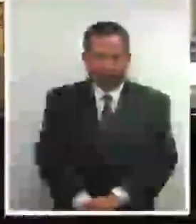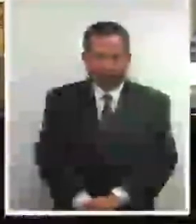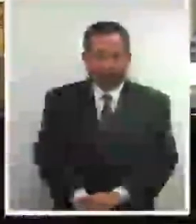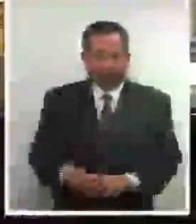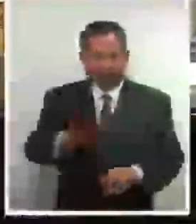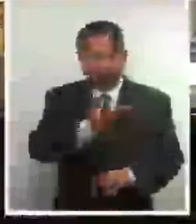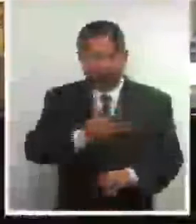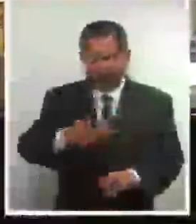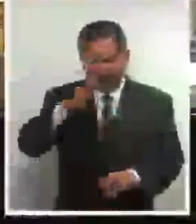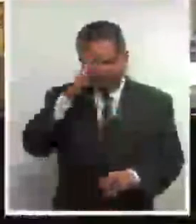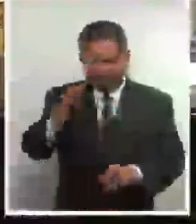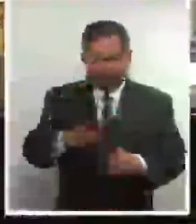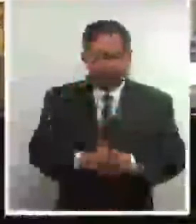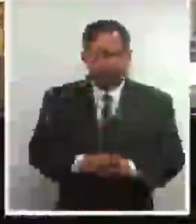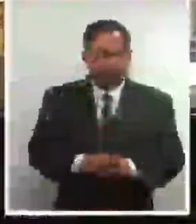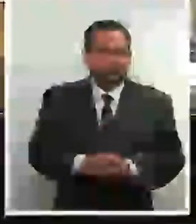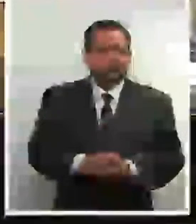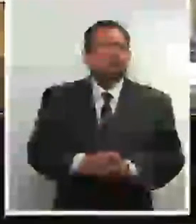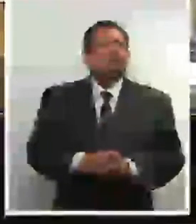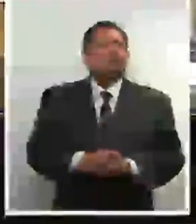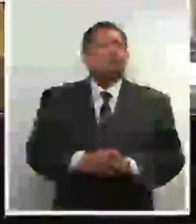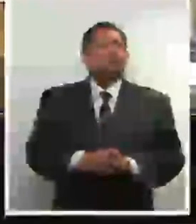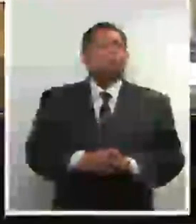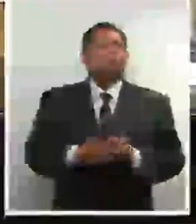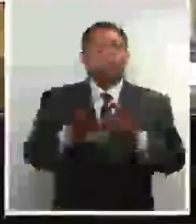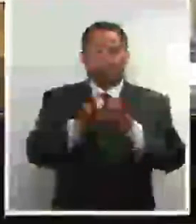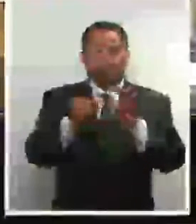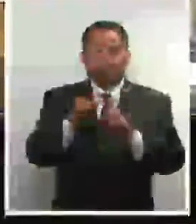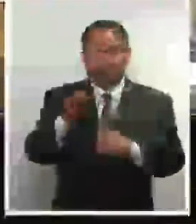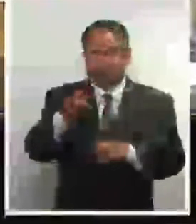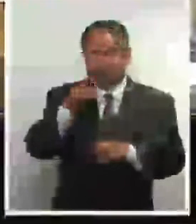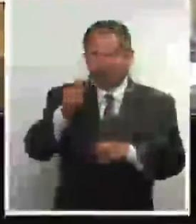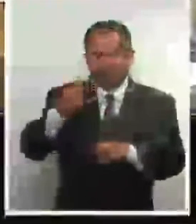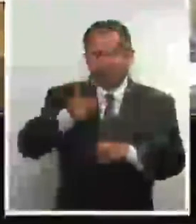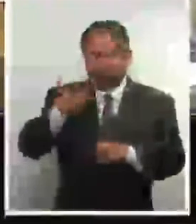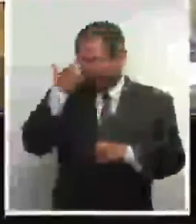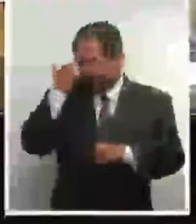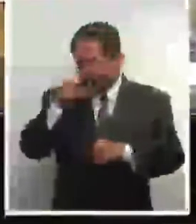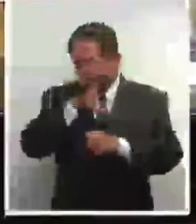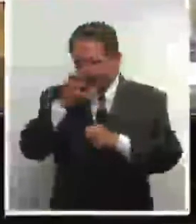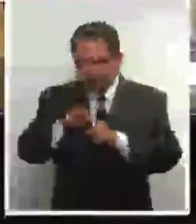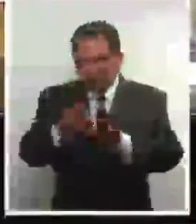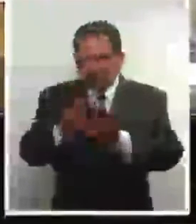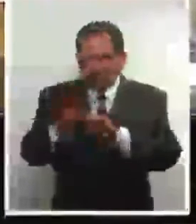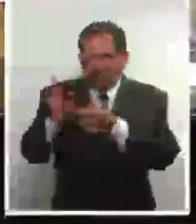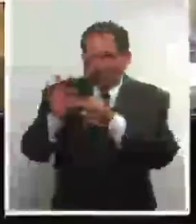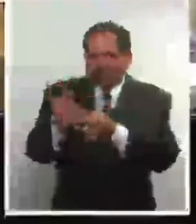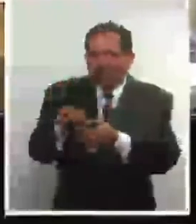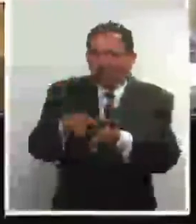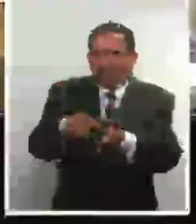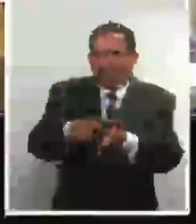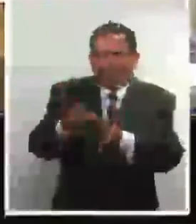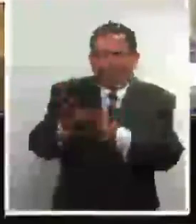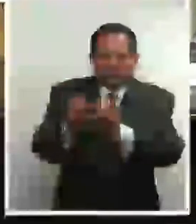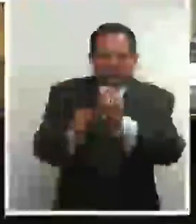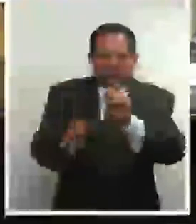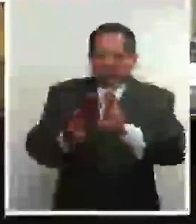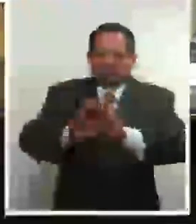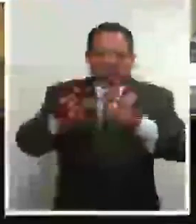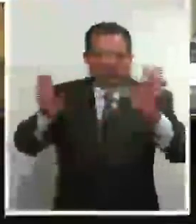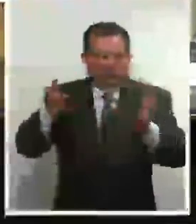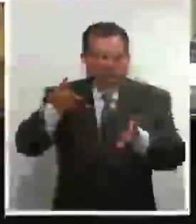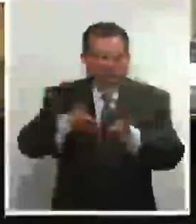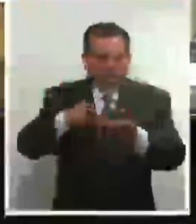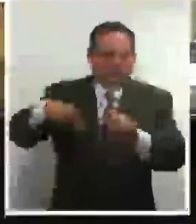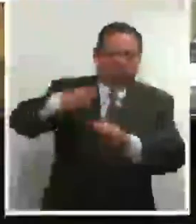Señor presidente, yo creo que el diputado Burgos tiene toda la razón. ¿Por qué no nos ajustamos al texto constitucional y le